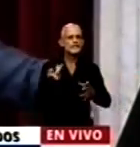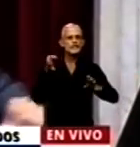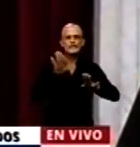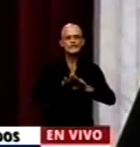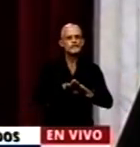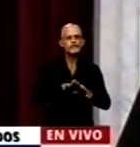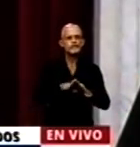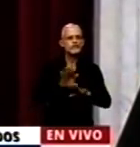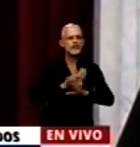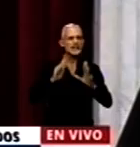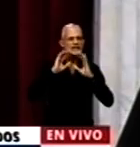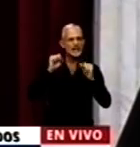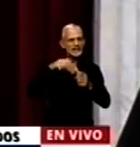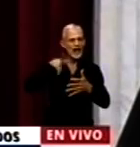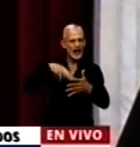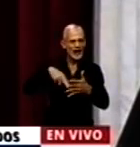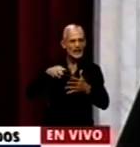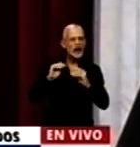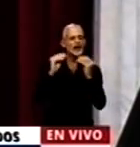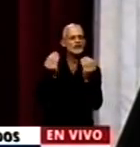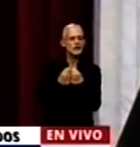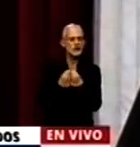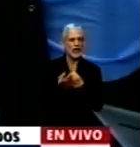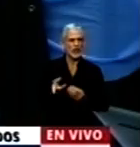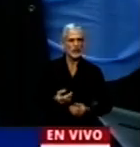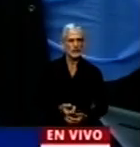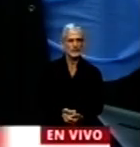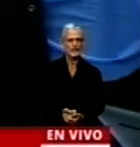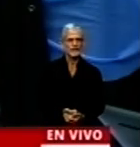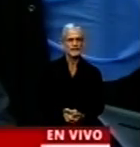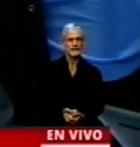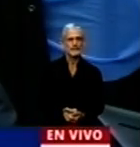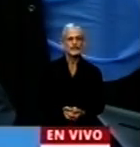A la votación por secretaría se dará lectura del resultado.